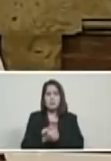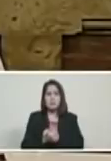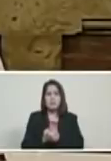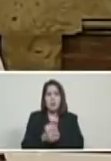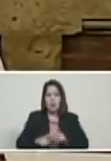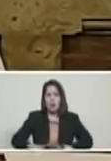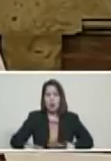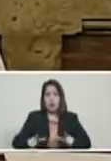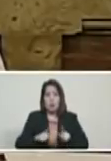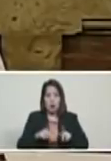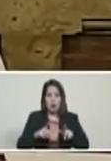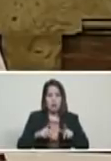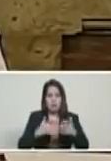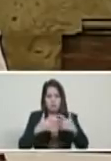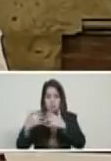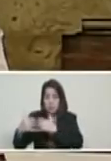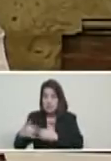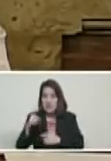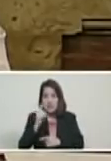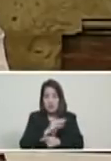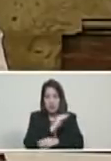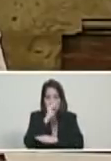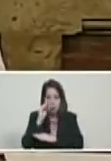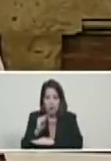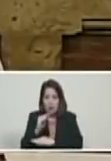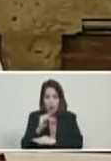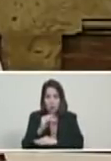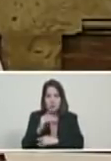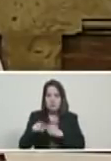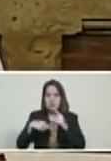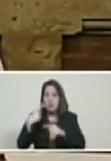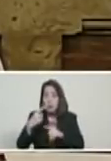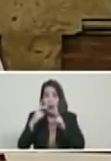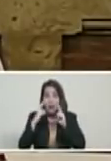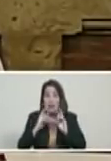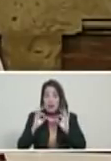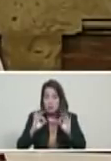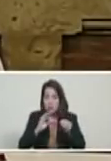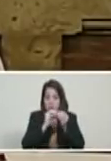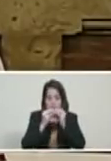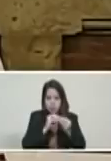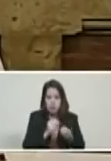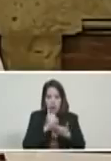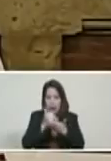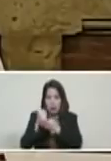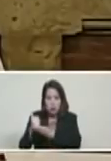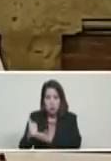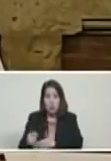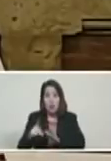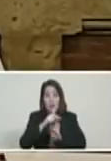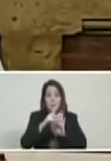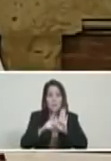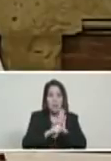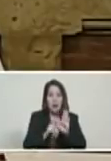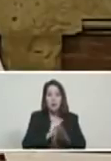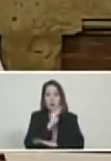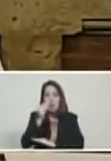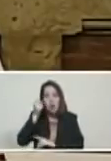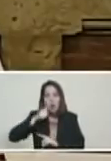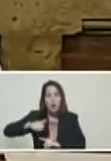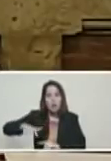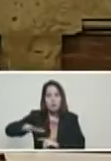áreas intervenidas deben ser recuperadas, todas las áreas intervenidas. Debe ser un plan